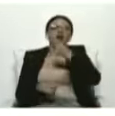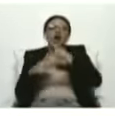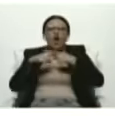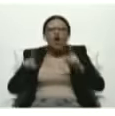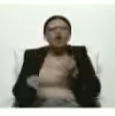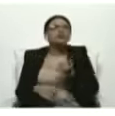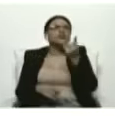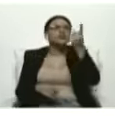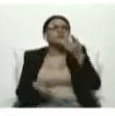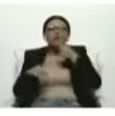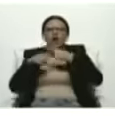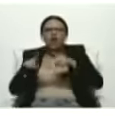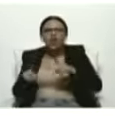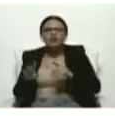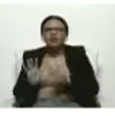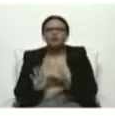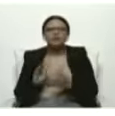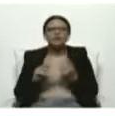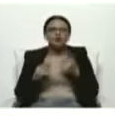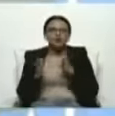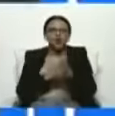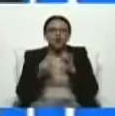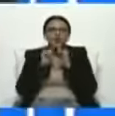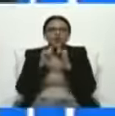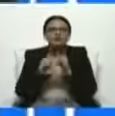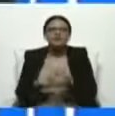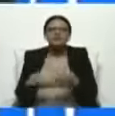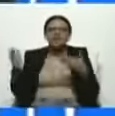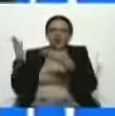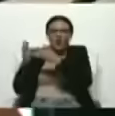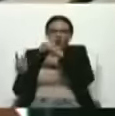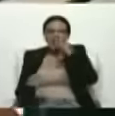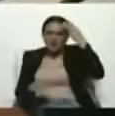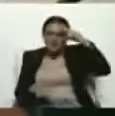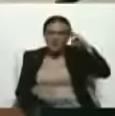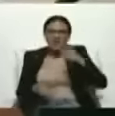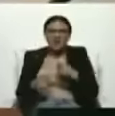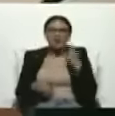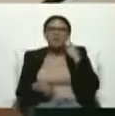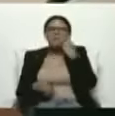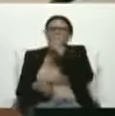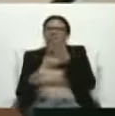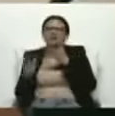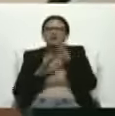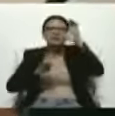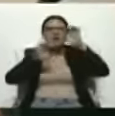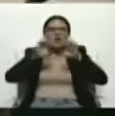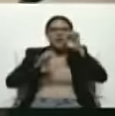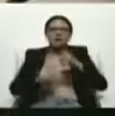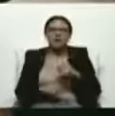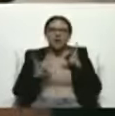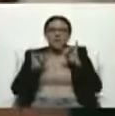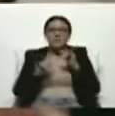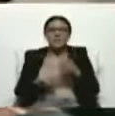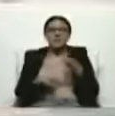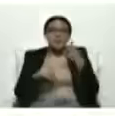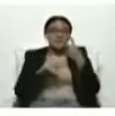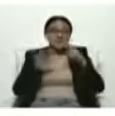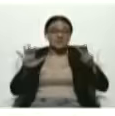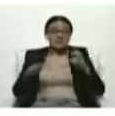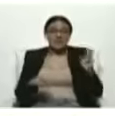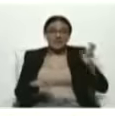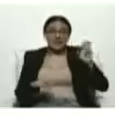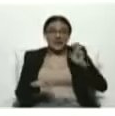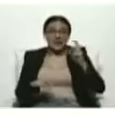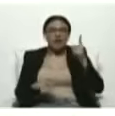antes. Aquí un loco dice que desde el 27 de enero del año 24, desde el 27 de enero del año 24, ya